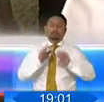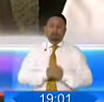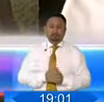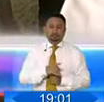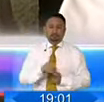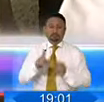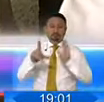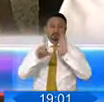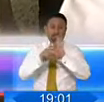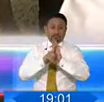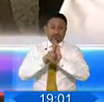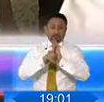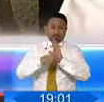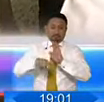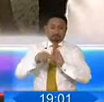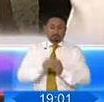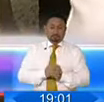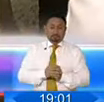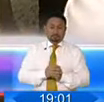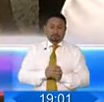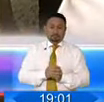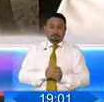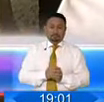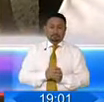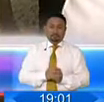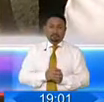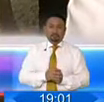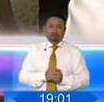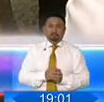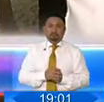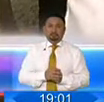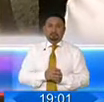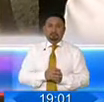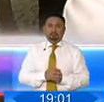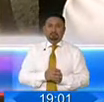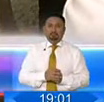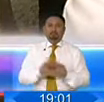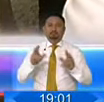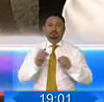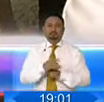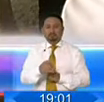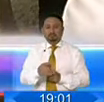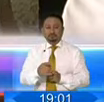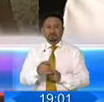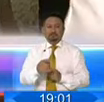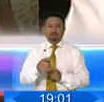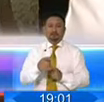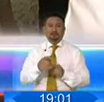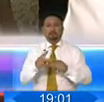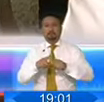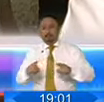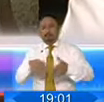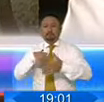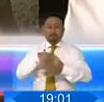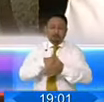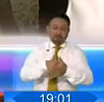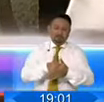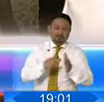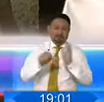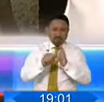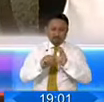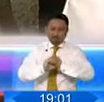lo legal, que trasciende la tinterillada, que trasciende la coma o el detalle de tal o cual